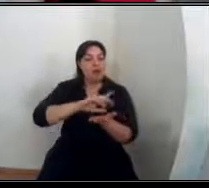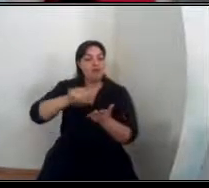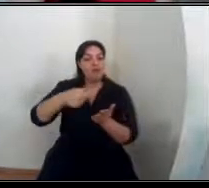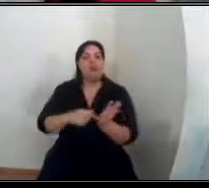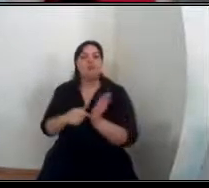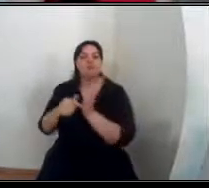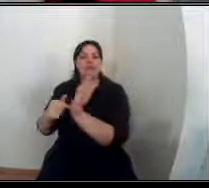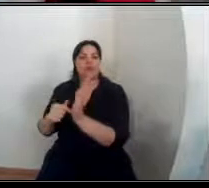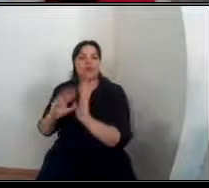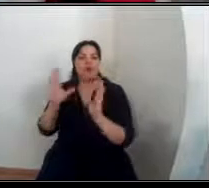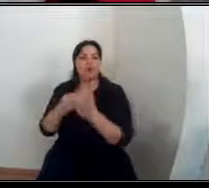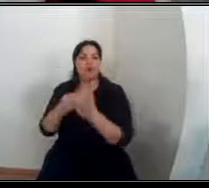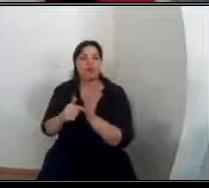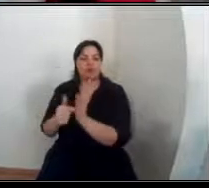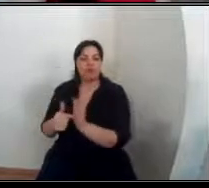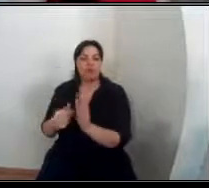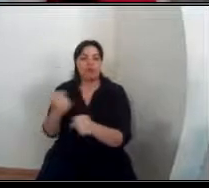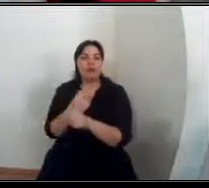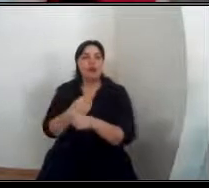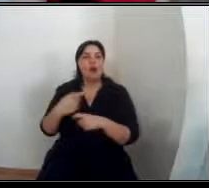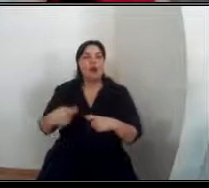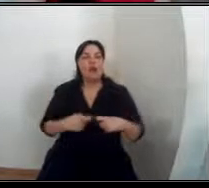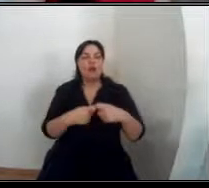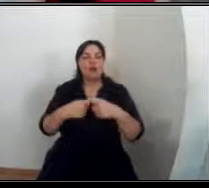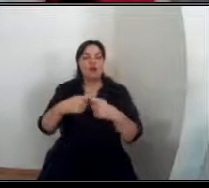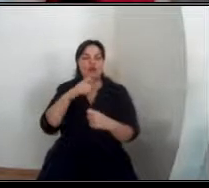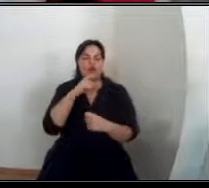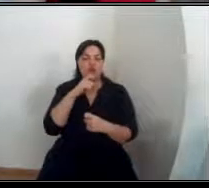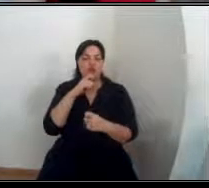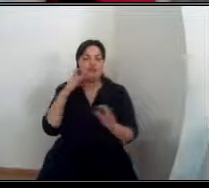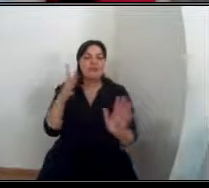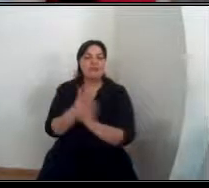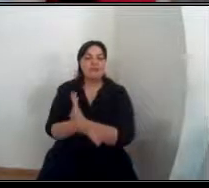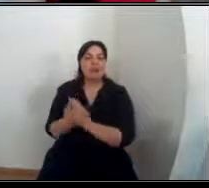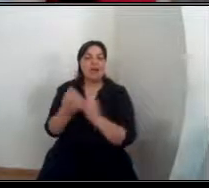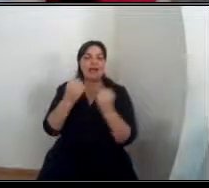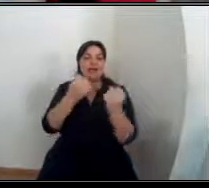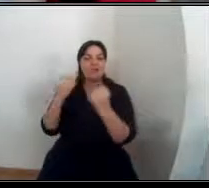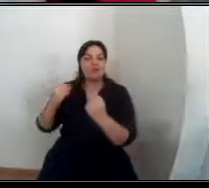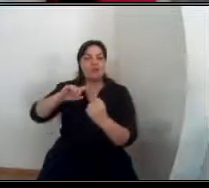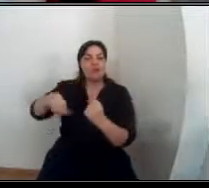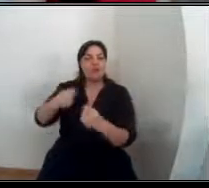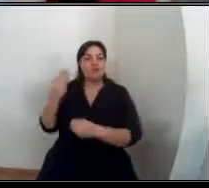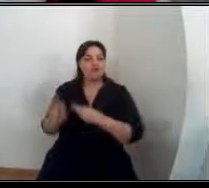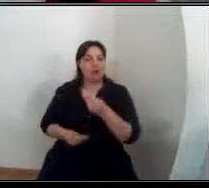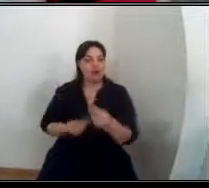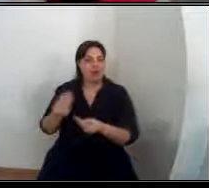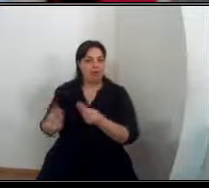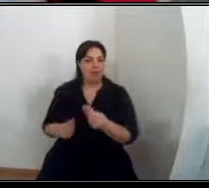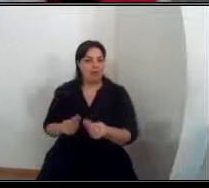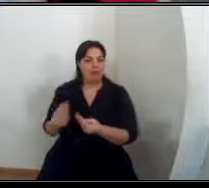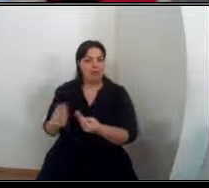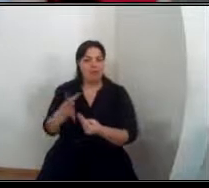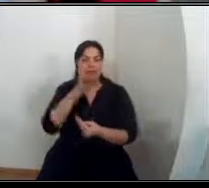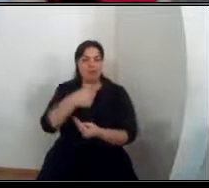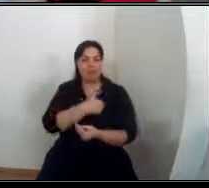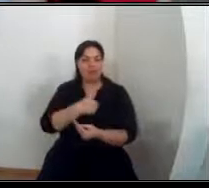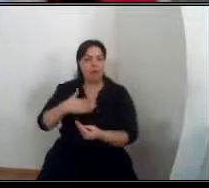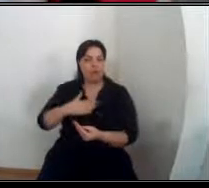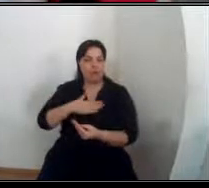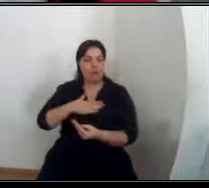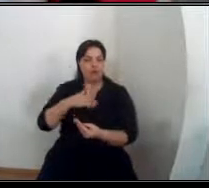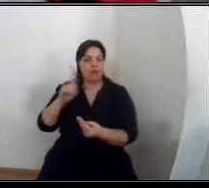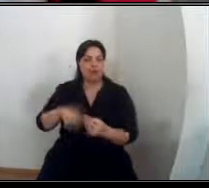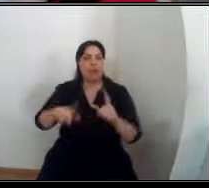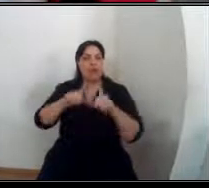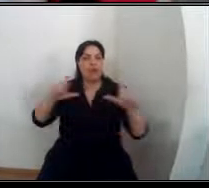coordinado, me refiero a un trabajo conjunto a través de las instituciones que nos dedicamos a esto, a través, por supuesto, también de las propias